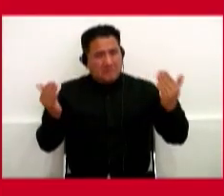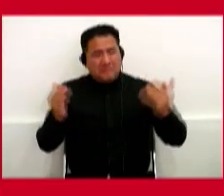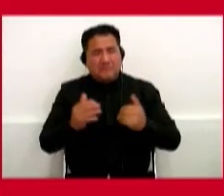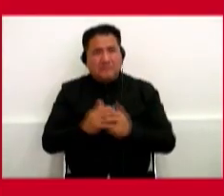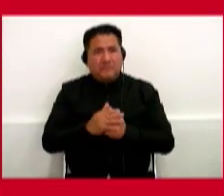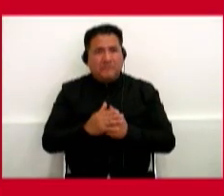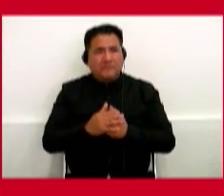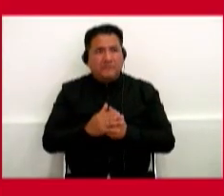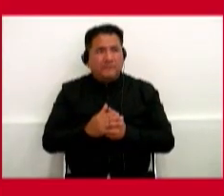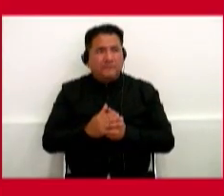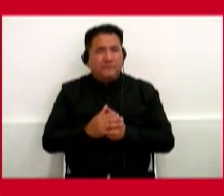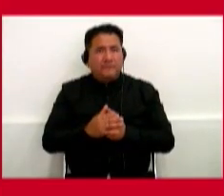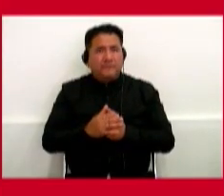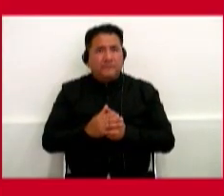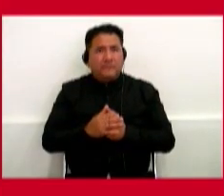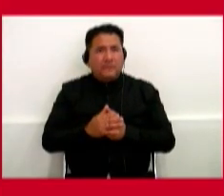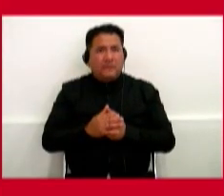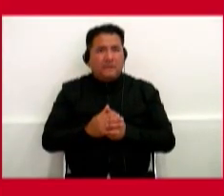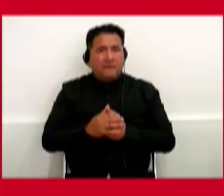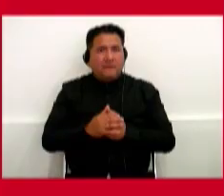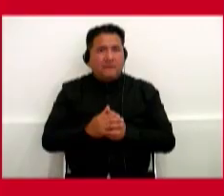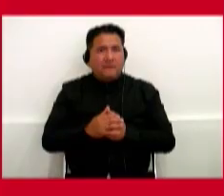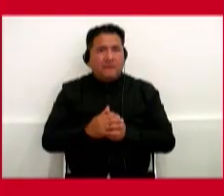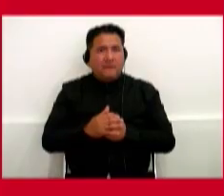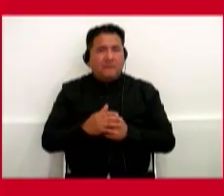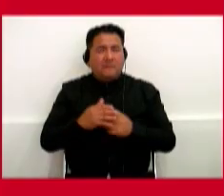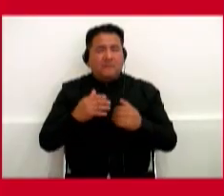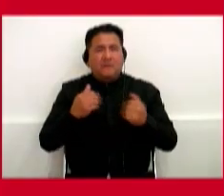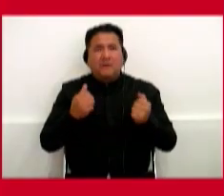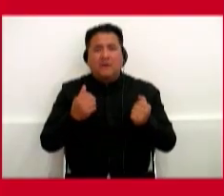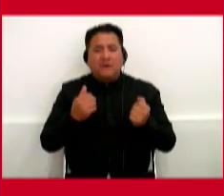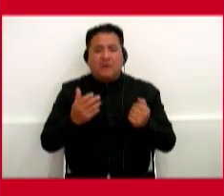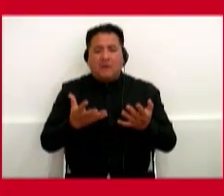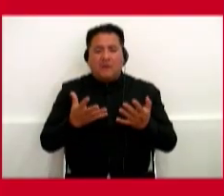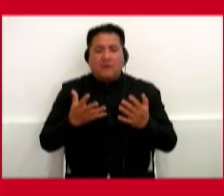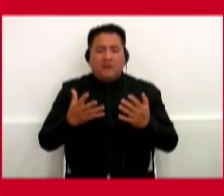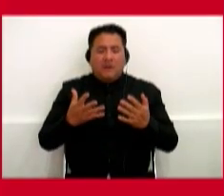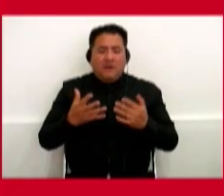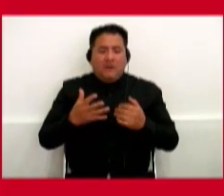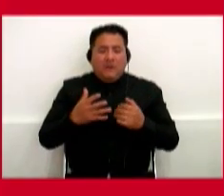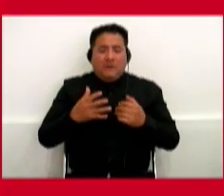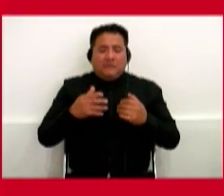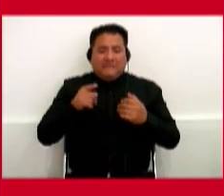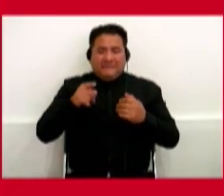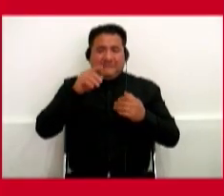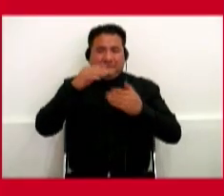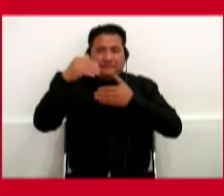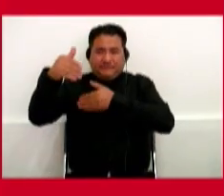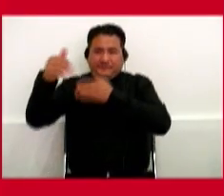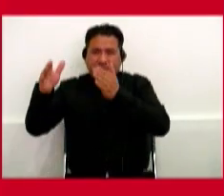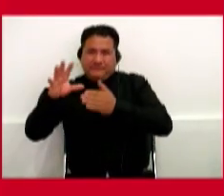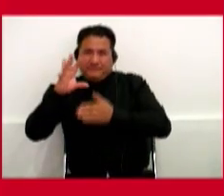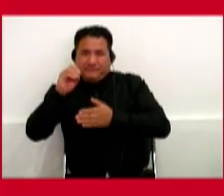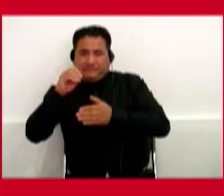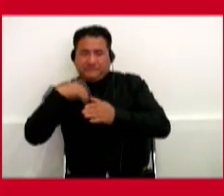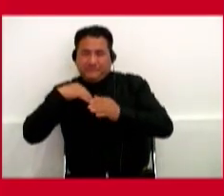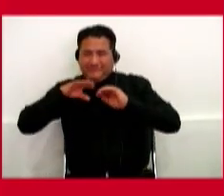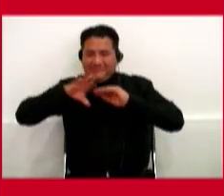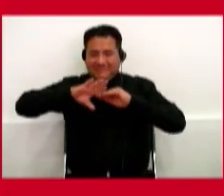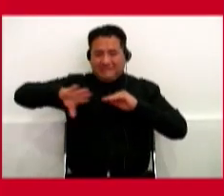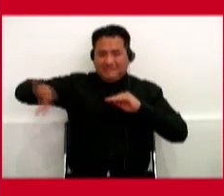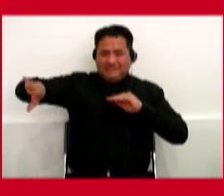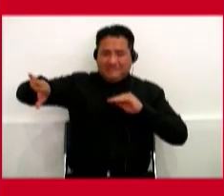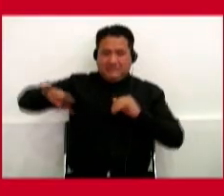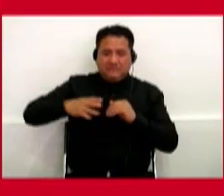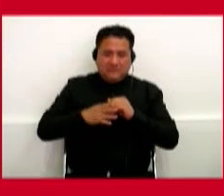no lo extraigo y paso al siguiente stop. Entonces, a nivel general, ese lo saco, ahora evalúo el siguiente, misma iteración,